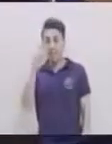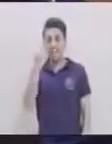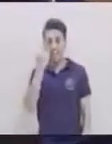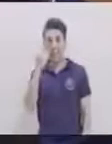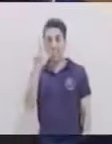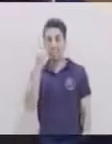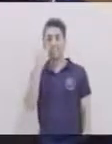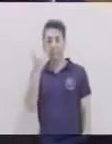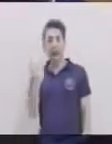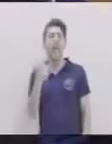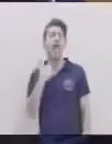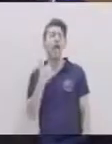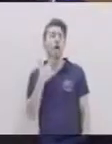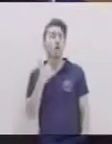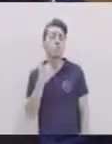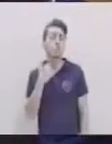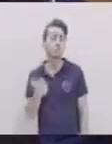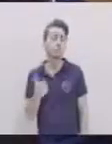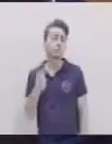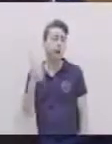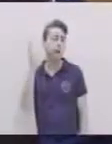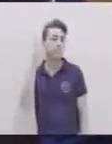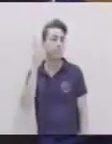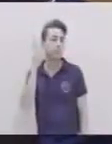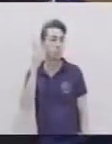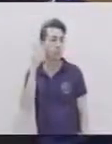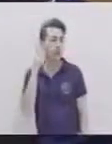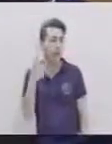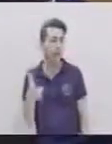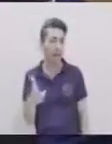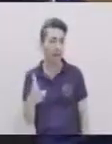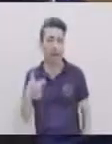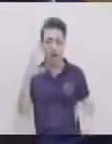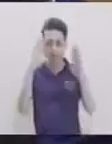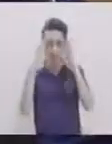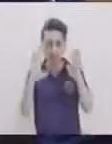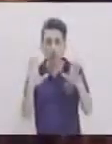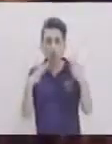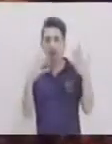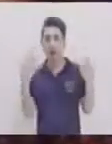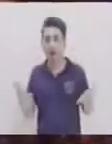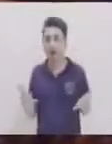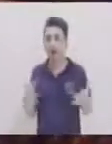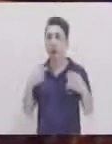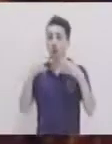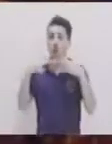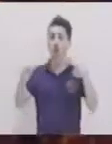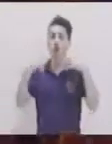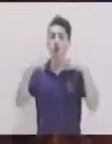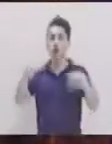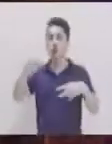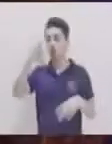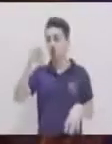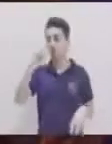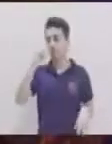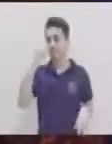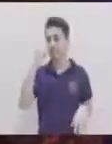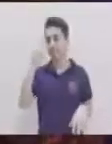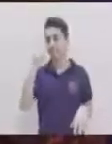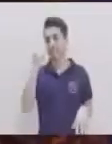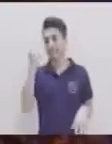A Patricia le gusta escuchar la noticia. Una vez más,